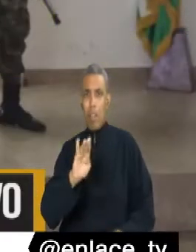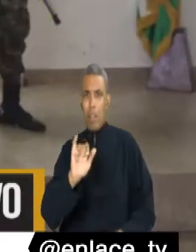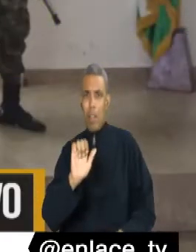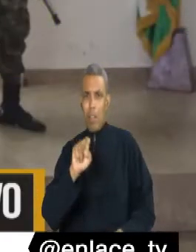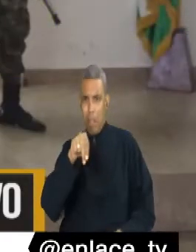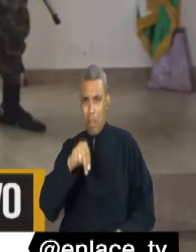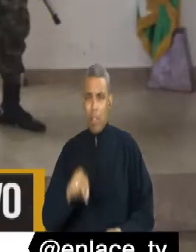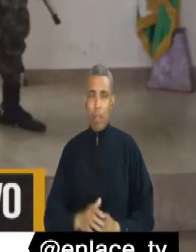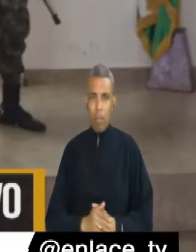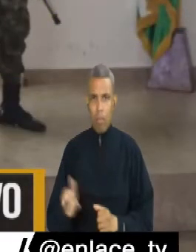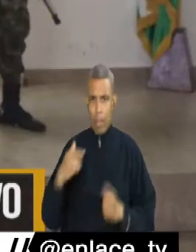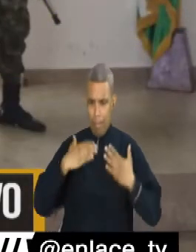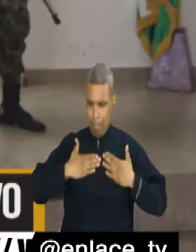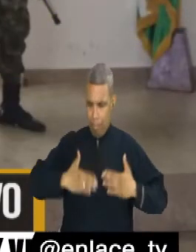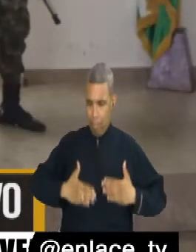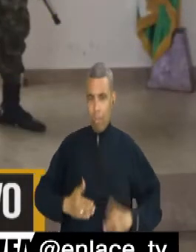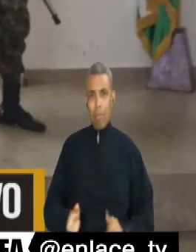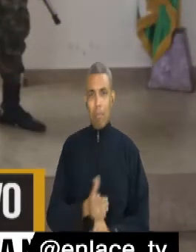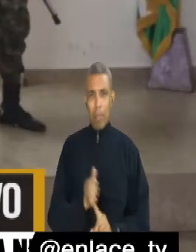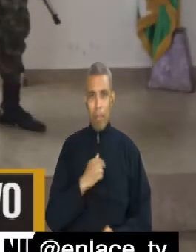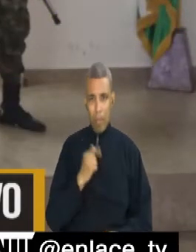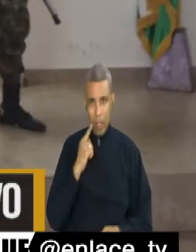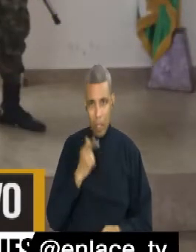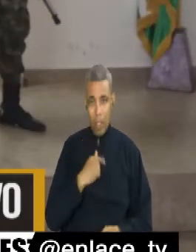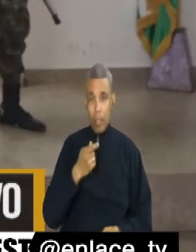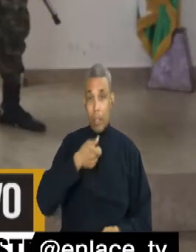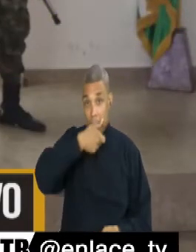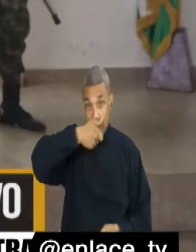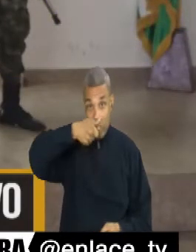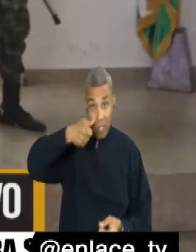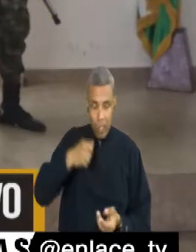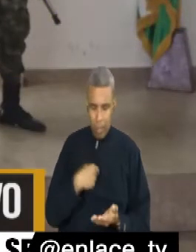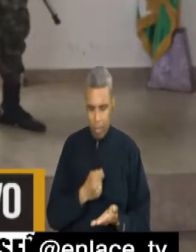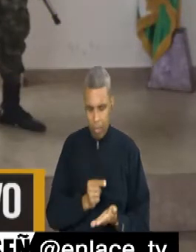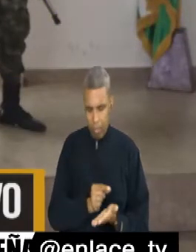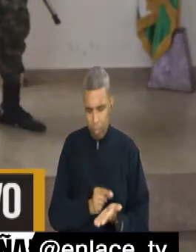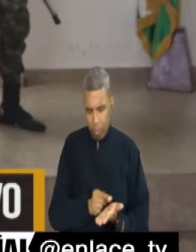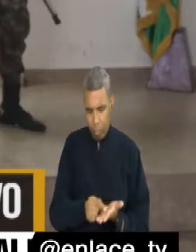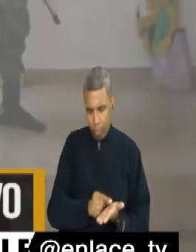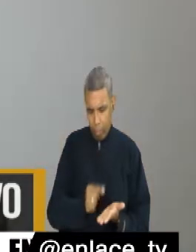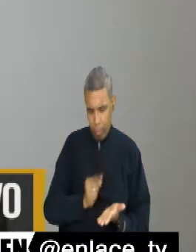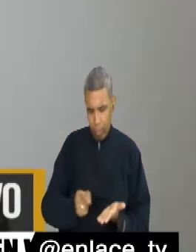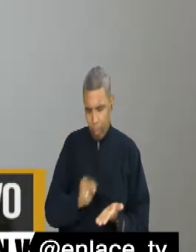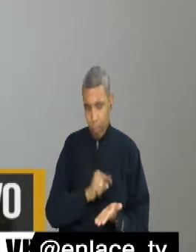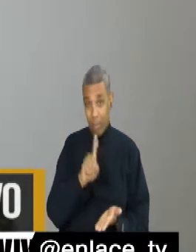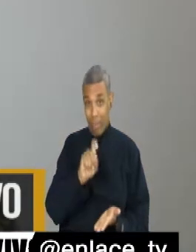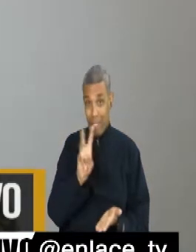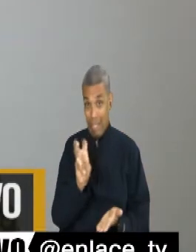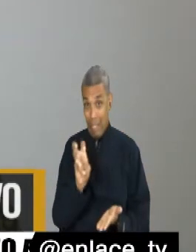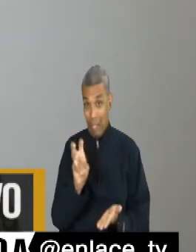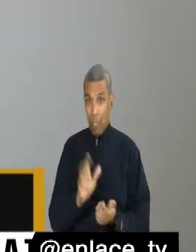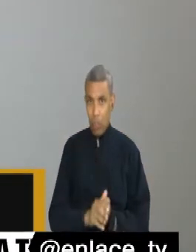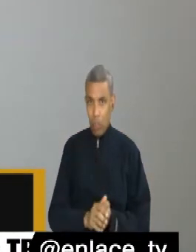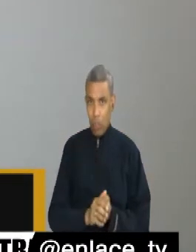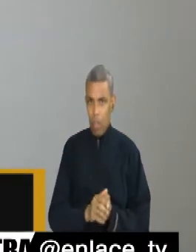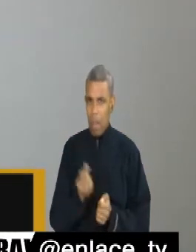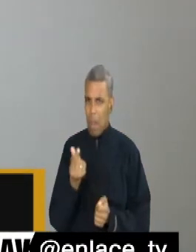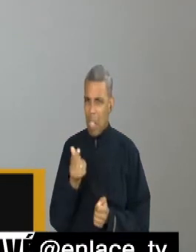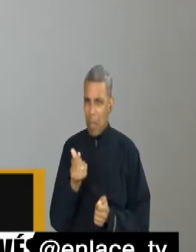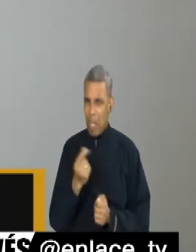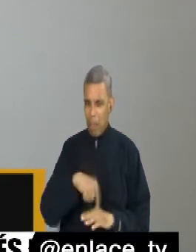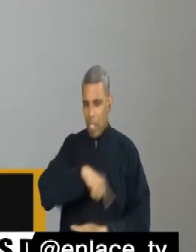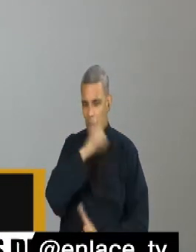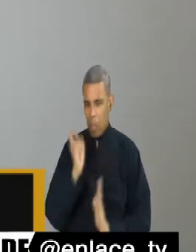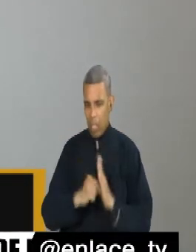se le halló en su poder 68 gramos de base de coca avaluados en 500 mil pesos. Requirió una persona, como les